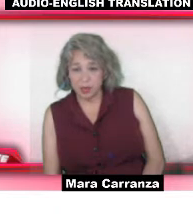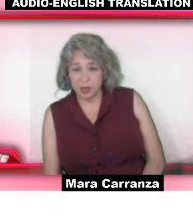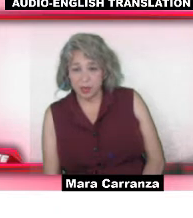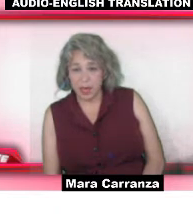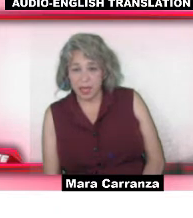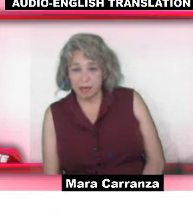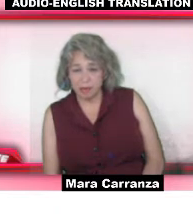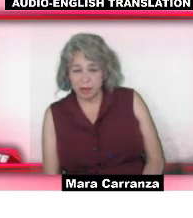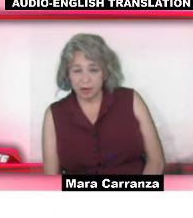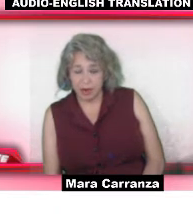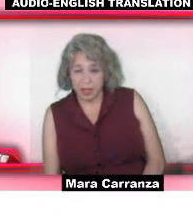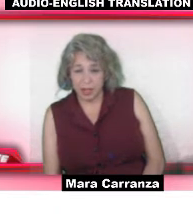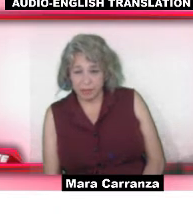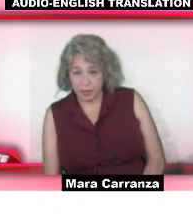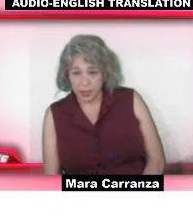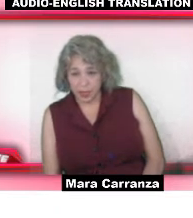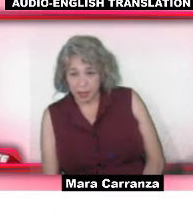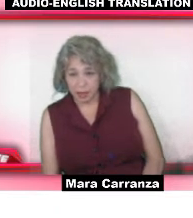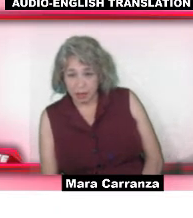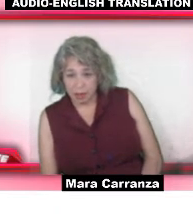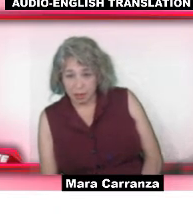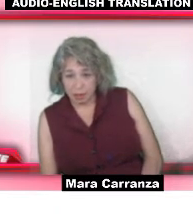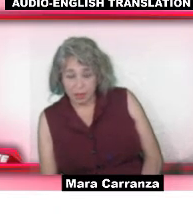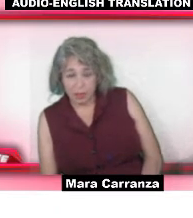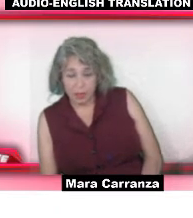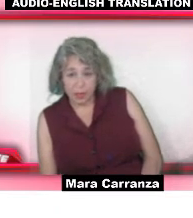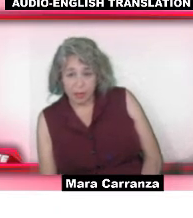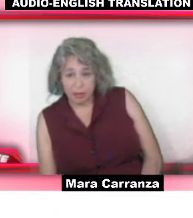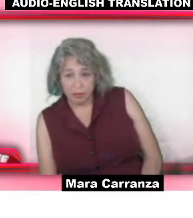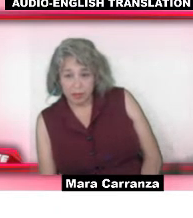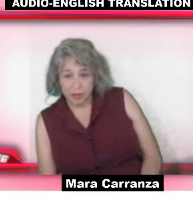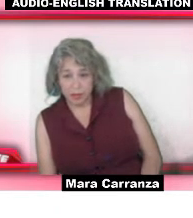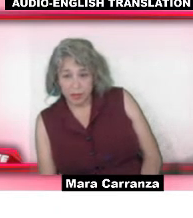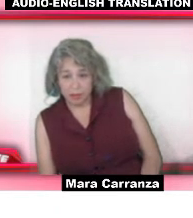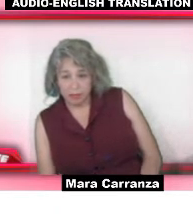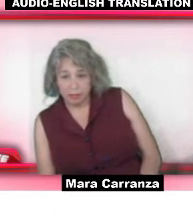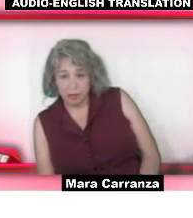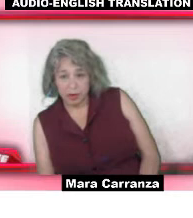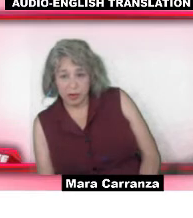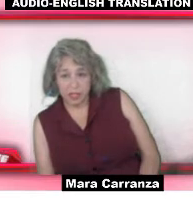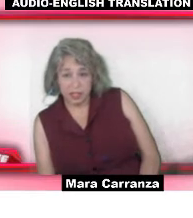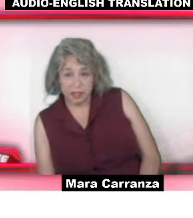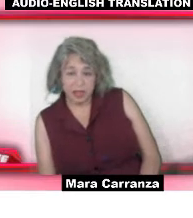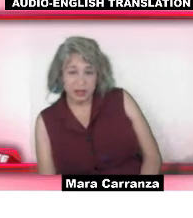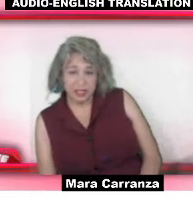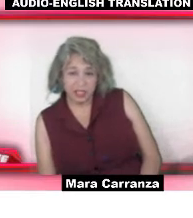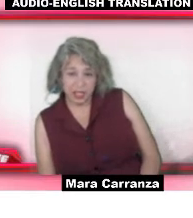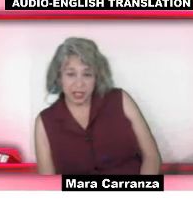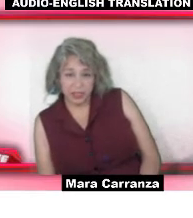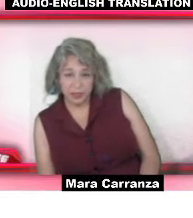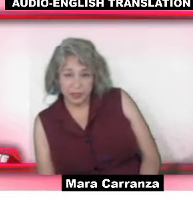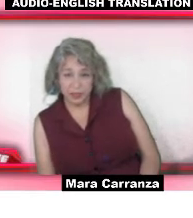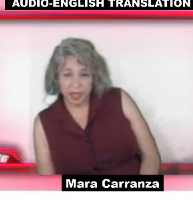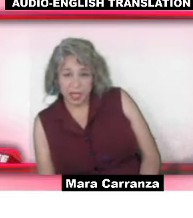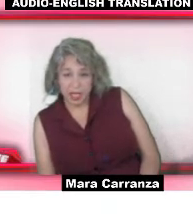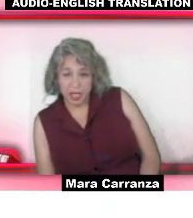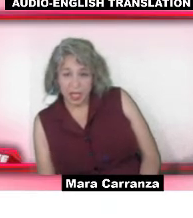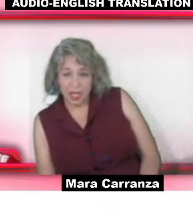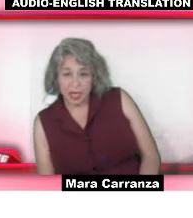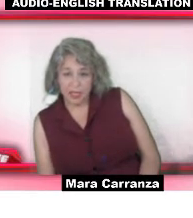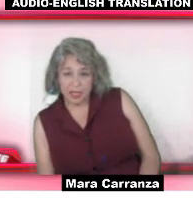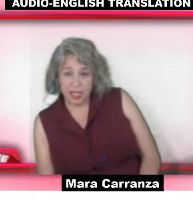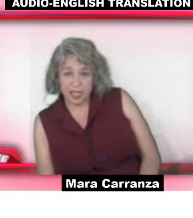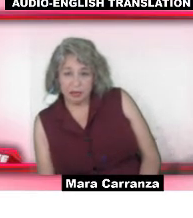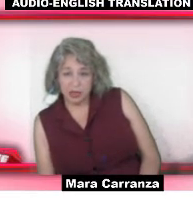Michael Chalder, vicepresidente ejecutivo de la organización Florida Tomato Exchange. A no ser que se alcance un acuerdo de suspensión